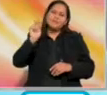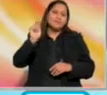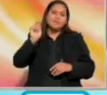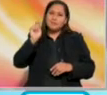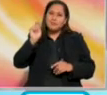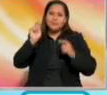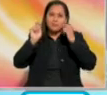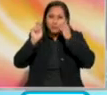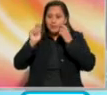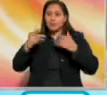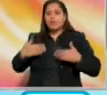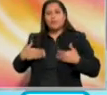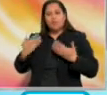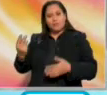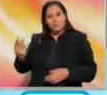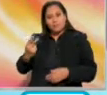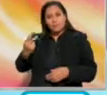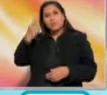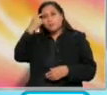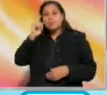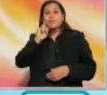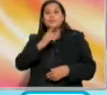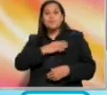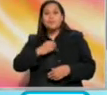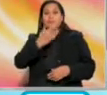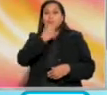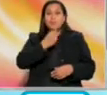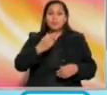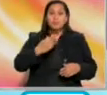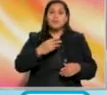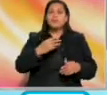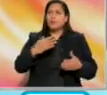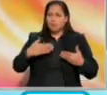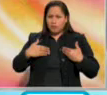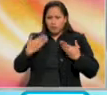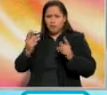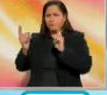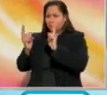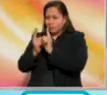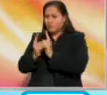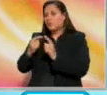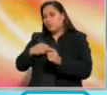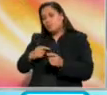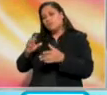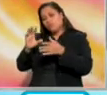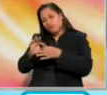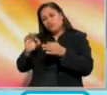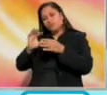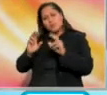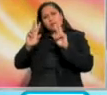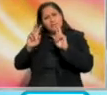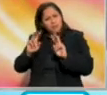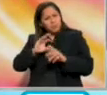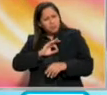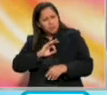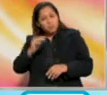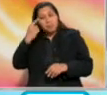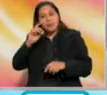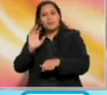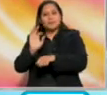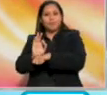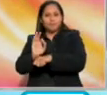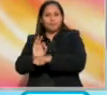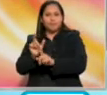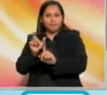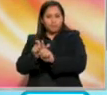a crear este ambiente de confianza para que tus hijas y tus hijos se puedan acercar a ti y tú propiciar, por supuesto, la apertura de estos temas por protección.